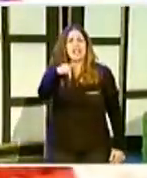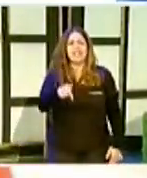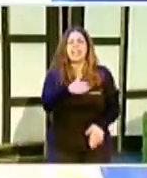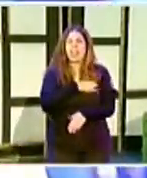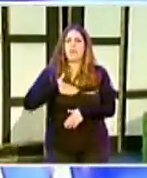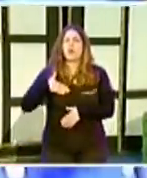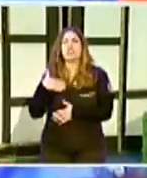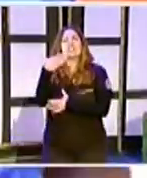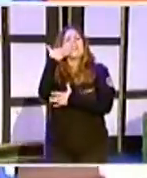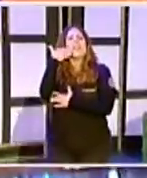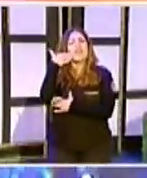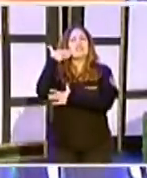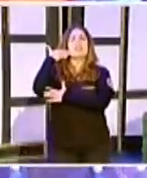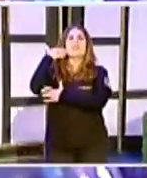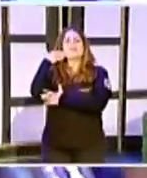dignidad.